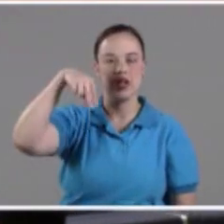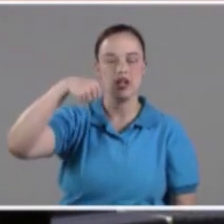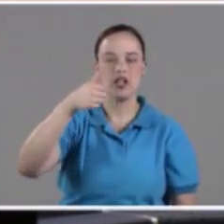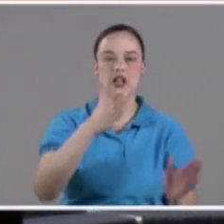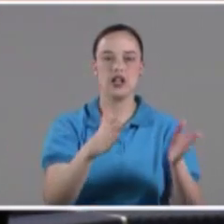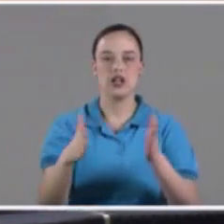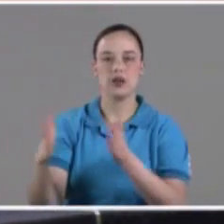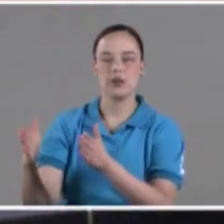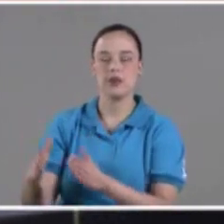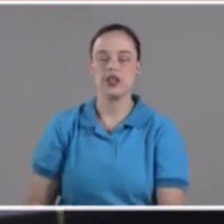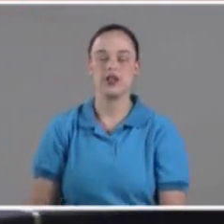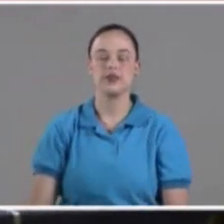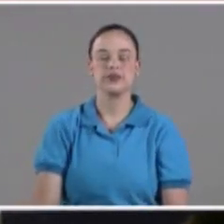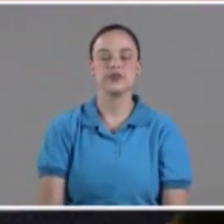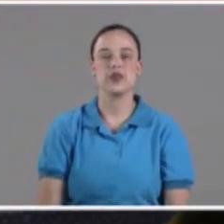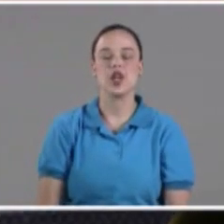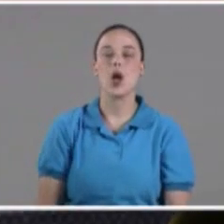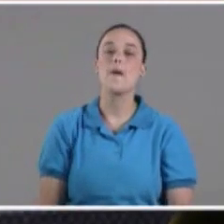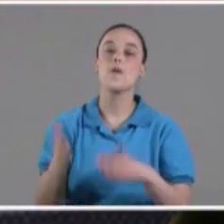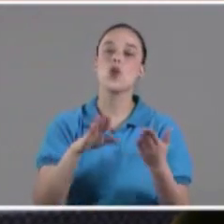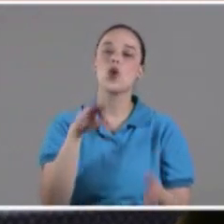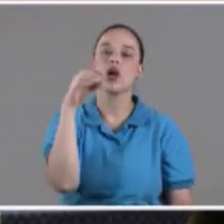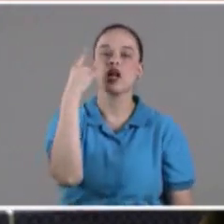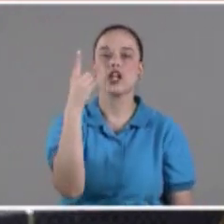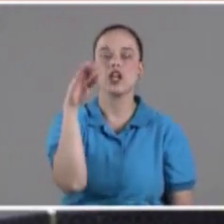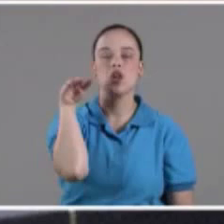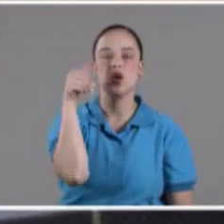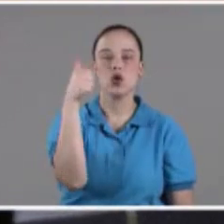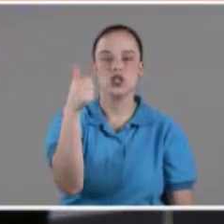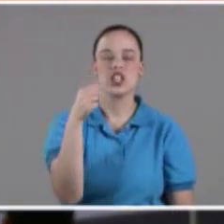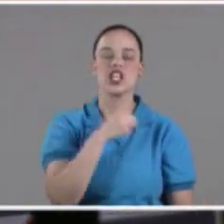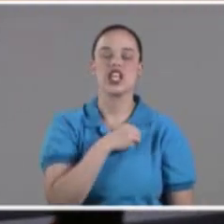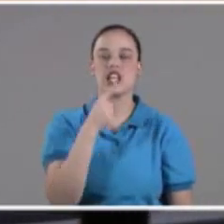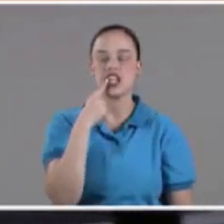muere USA y usa quiere decir fuerza